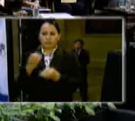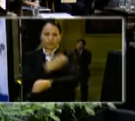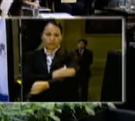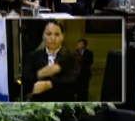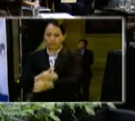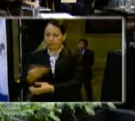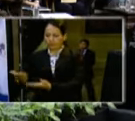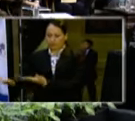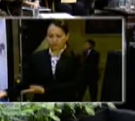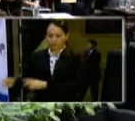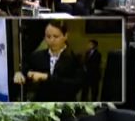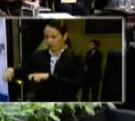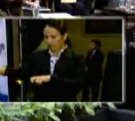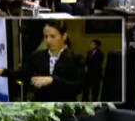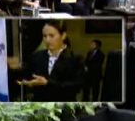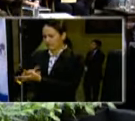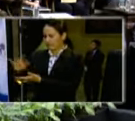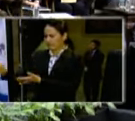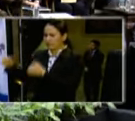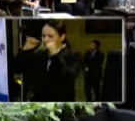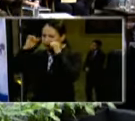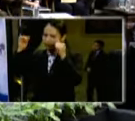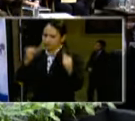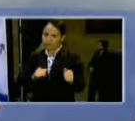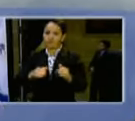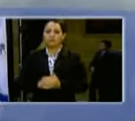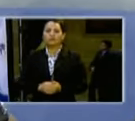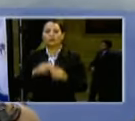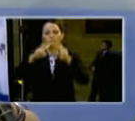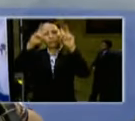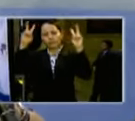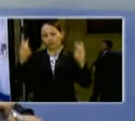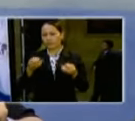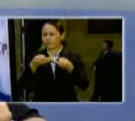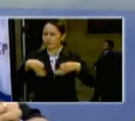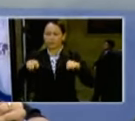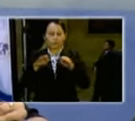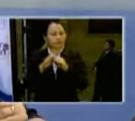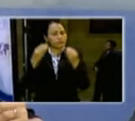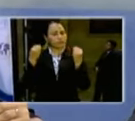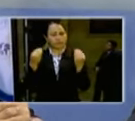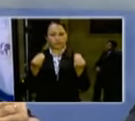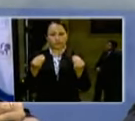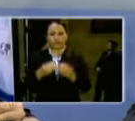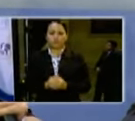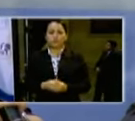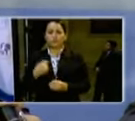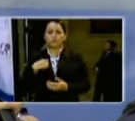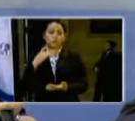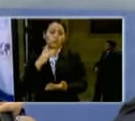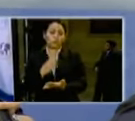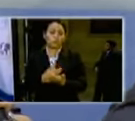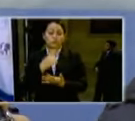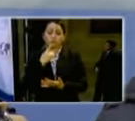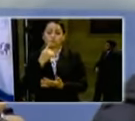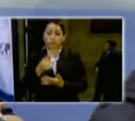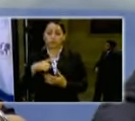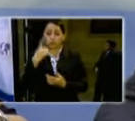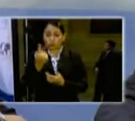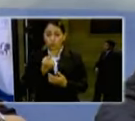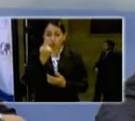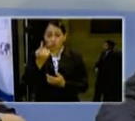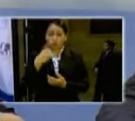aquí presentes, también agradecerles su atención. Es un tema muy interesante y solamente en uno de los